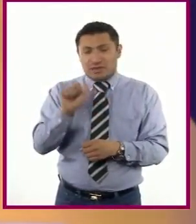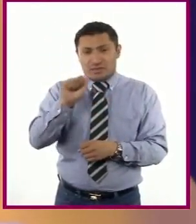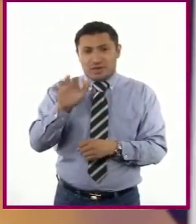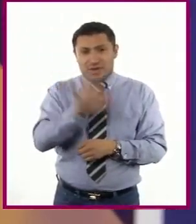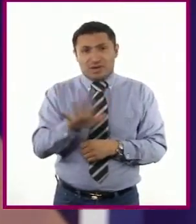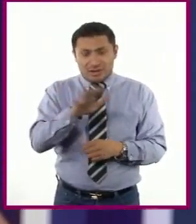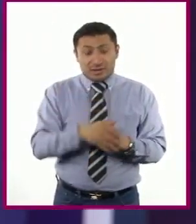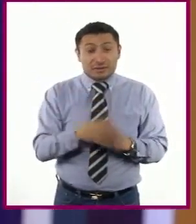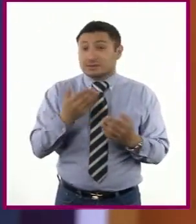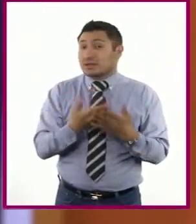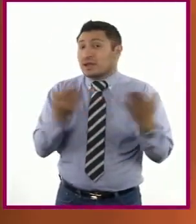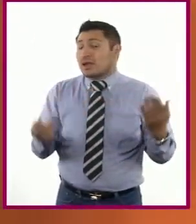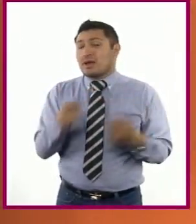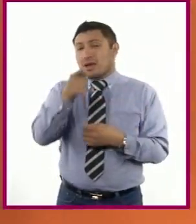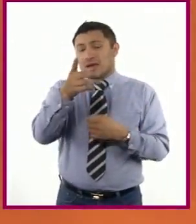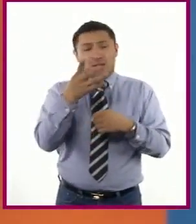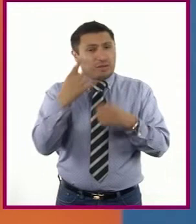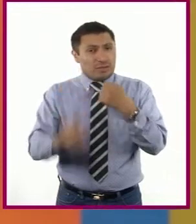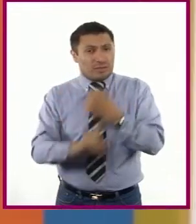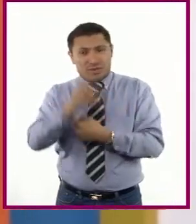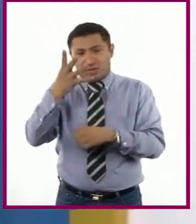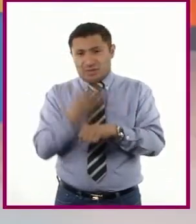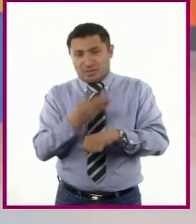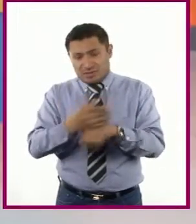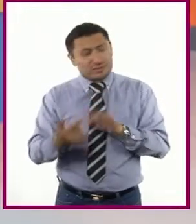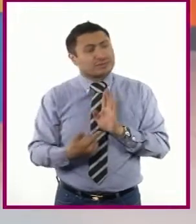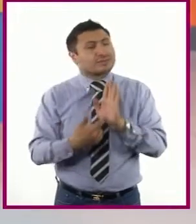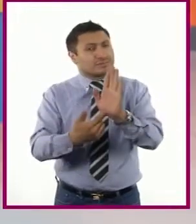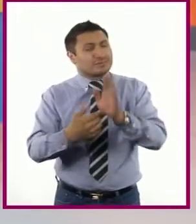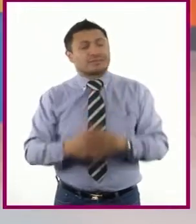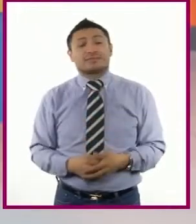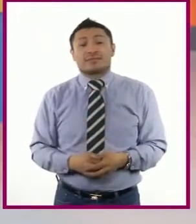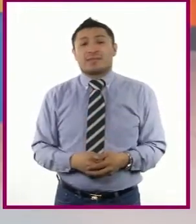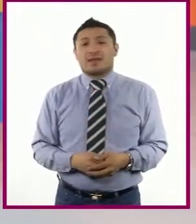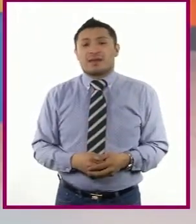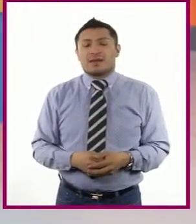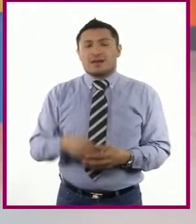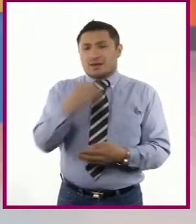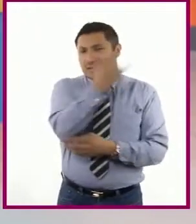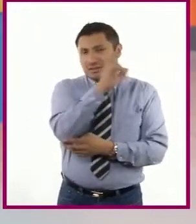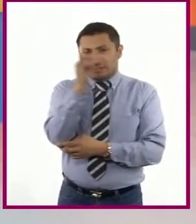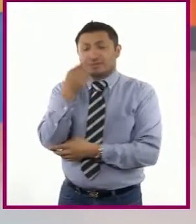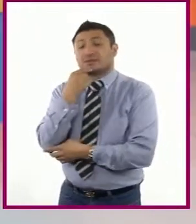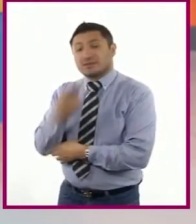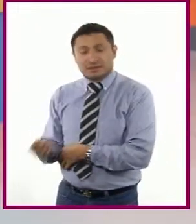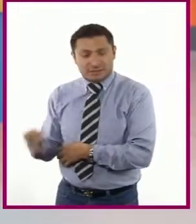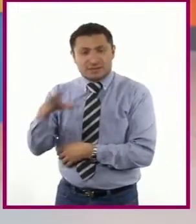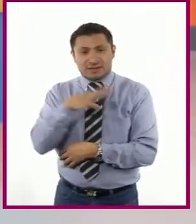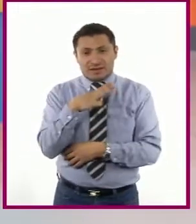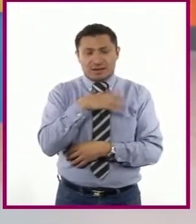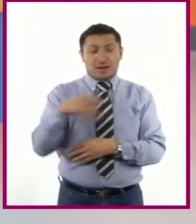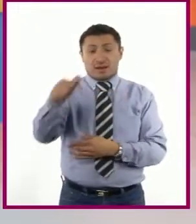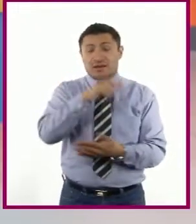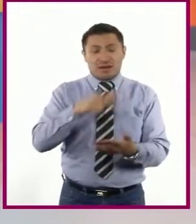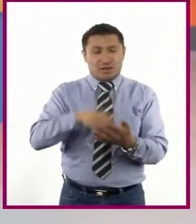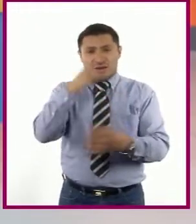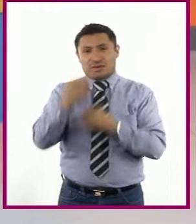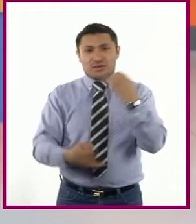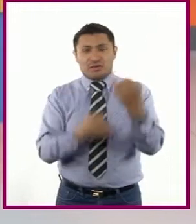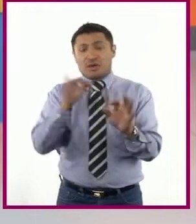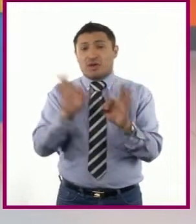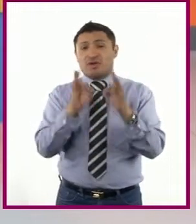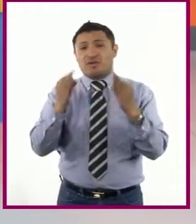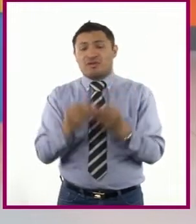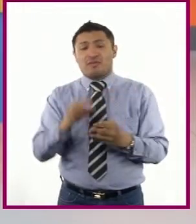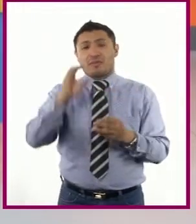Ahora, los invito a resolver la siguiente situación. En un jardín de niños se tiene una zona de juegos en forma de